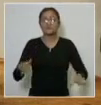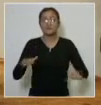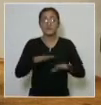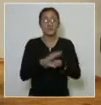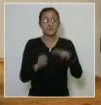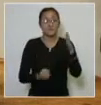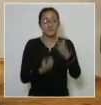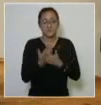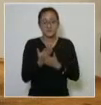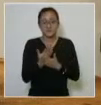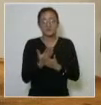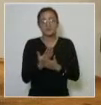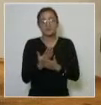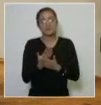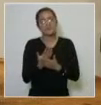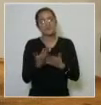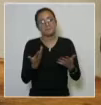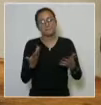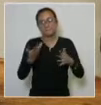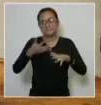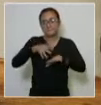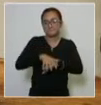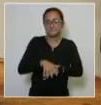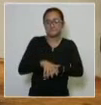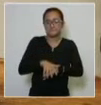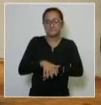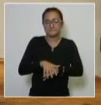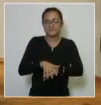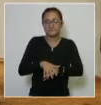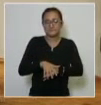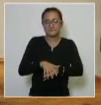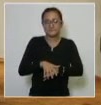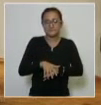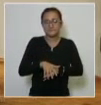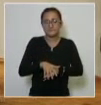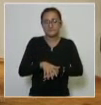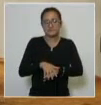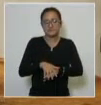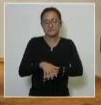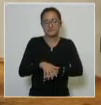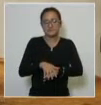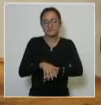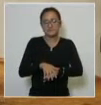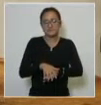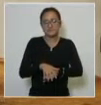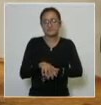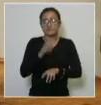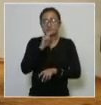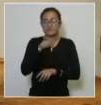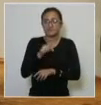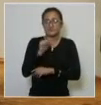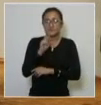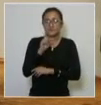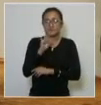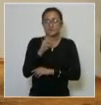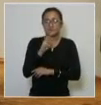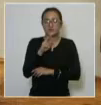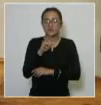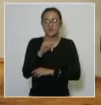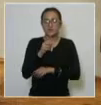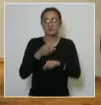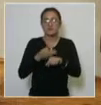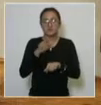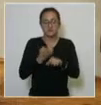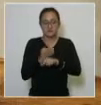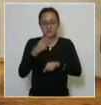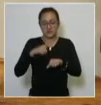renovación de integrantes, de miembros en la Auditoría Superior del Estado. No podía llegar